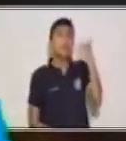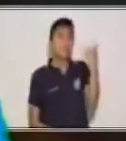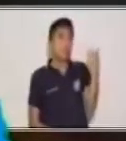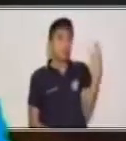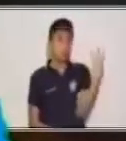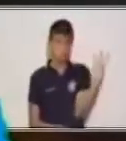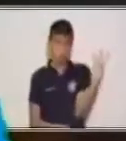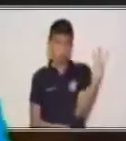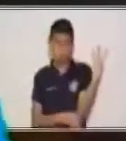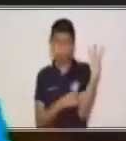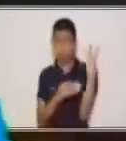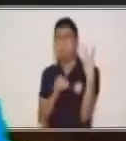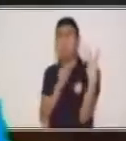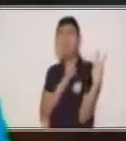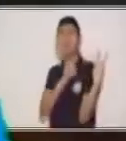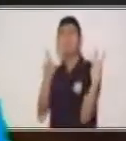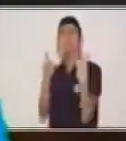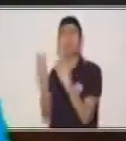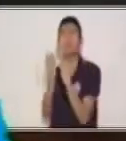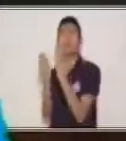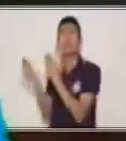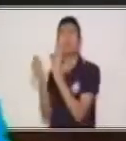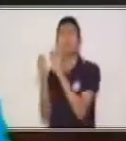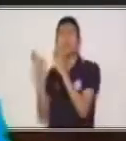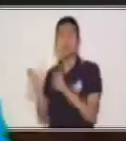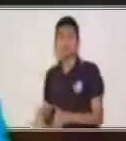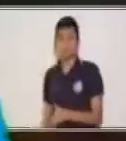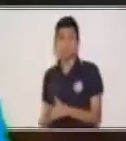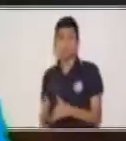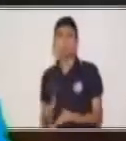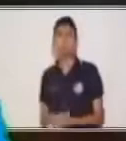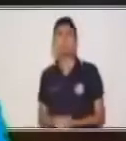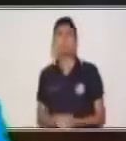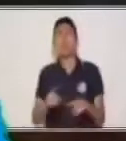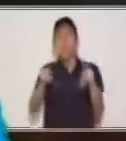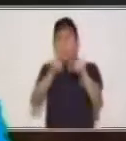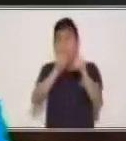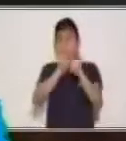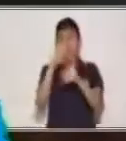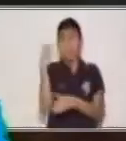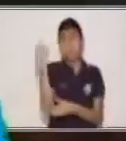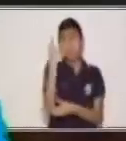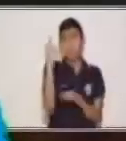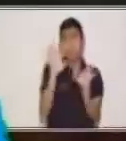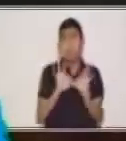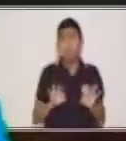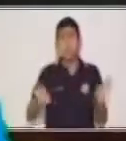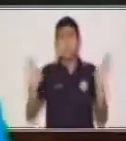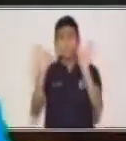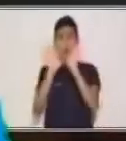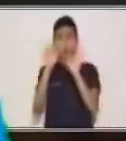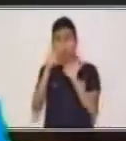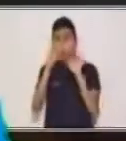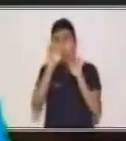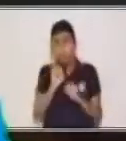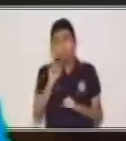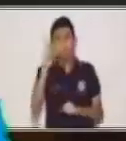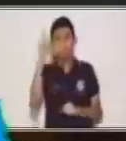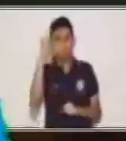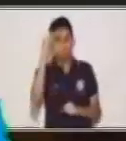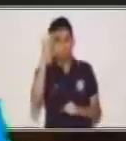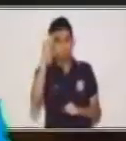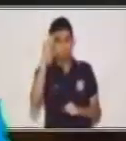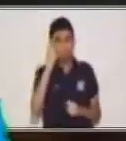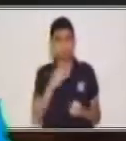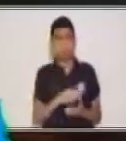tenemos diferentes tipos de predicados. También tenemos que recordar lo importante del